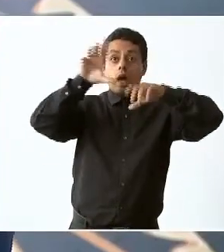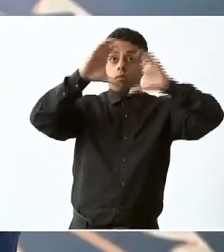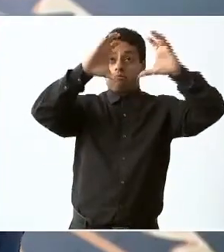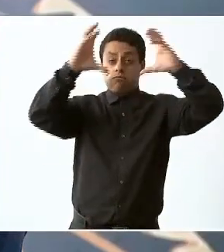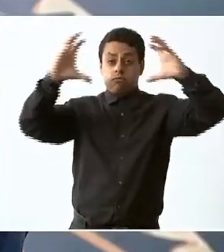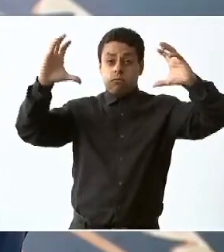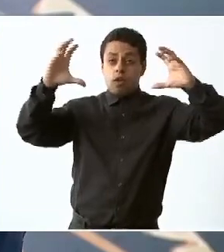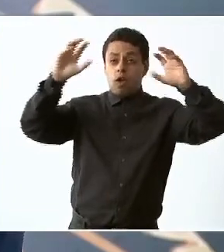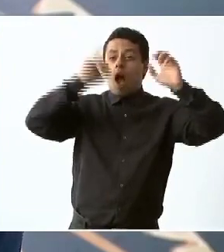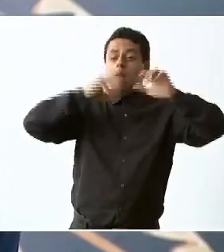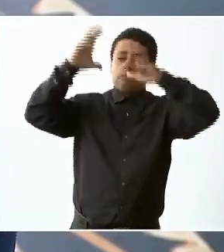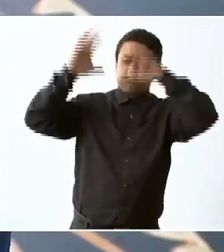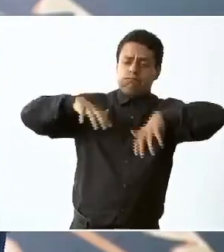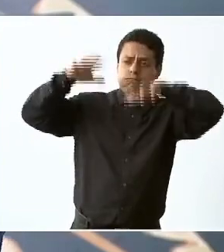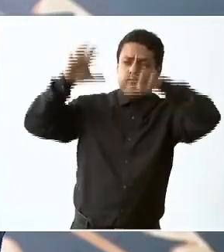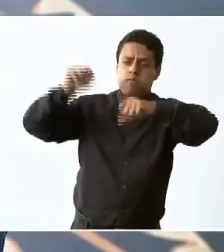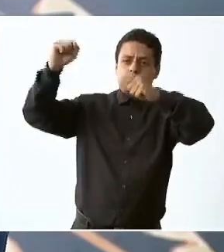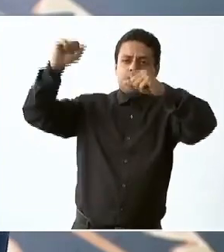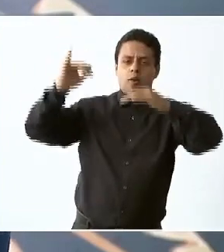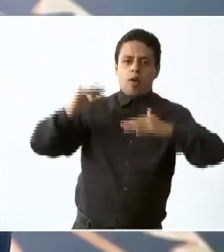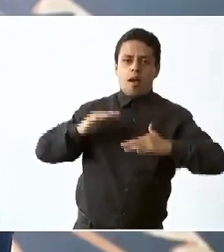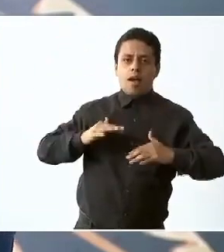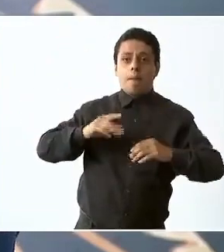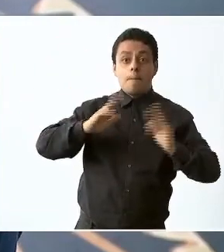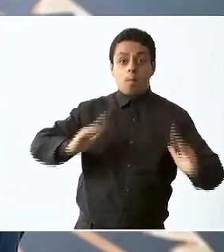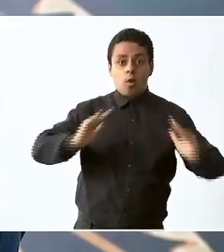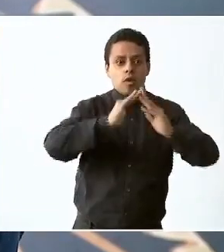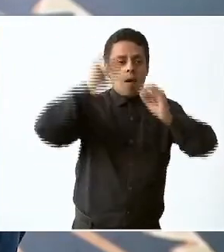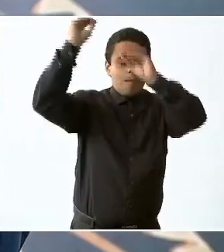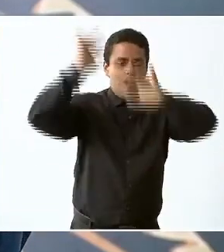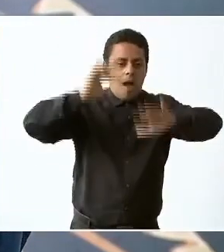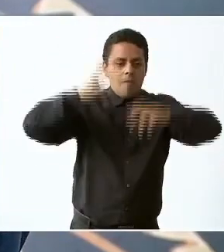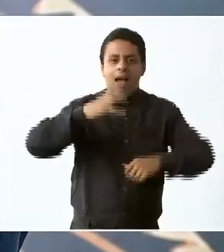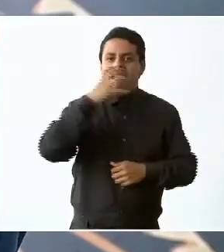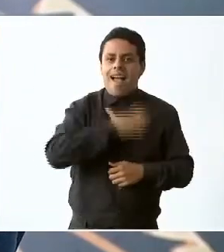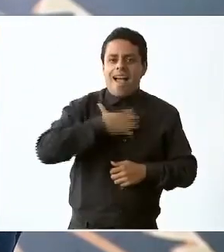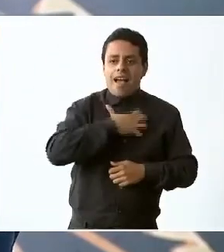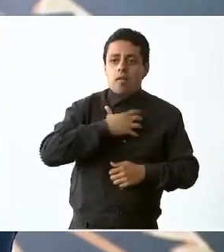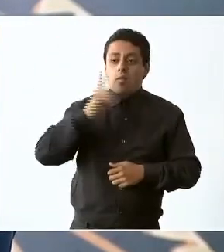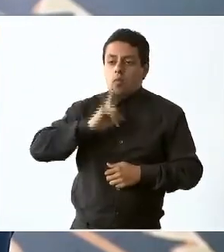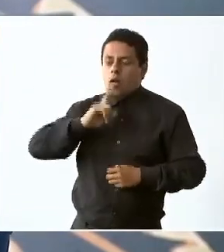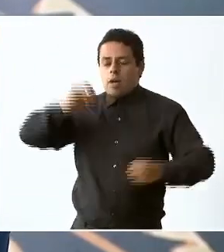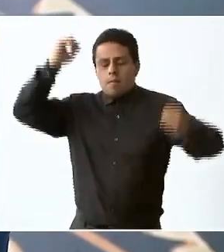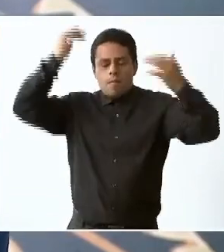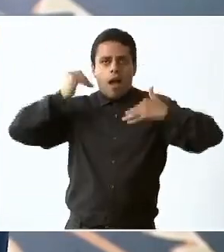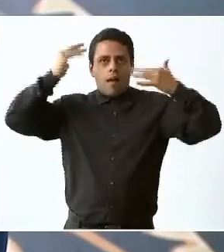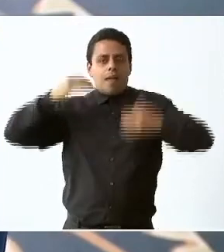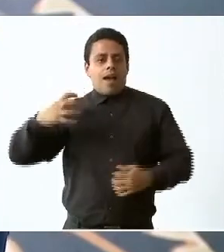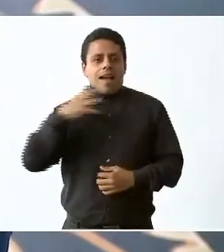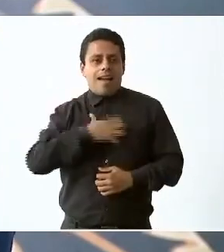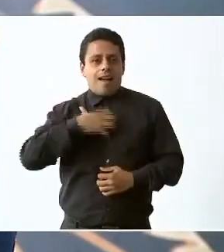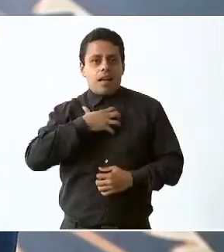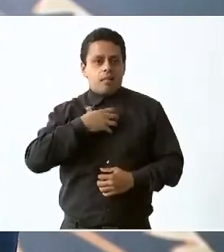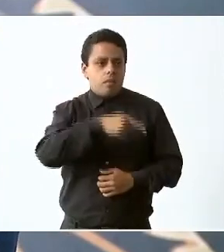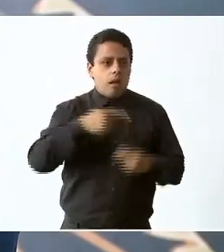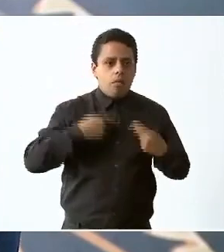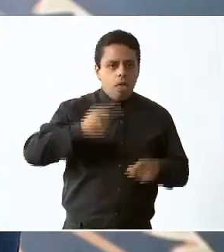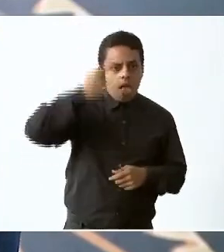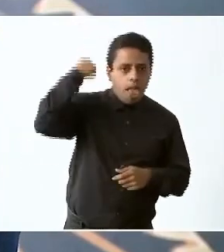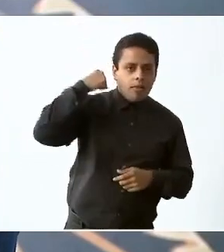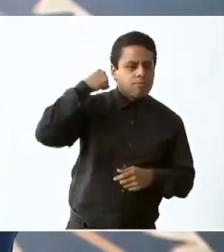de locura, enloquece a la montaña, requiebra a la mujer, sana al